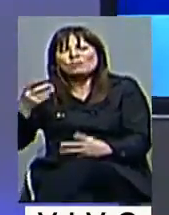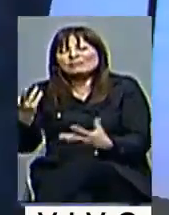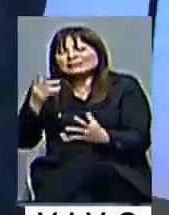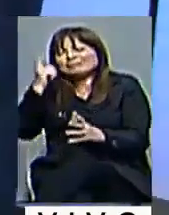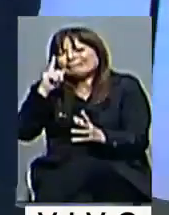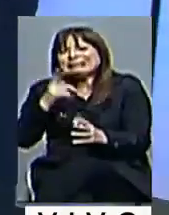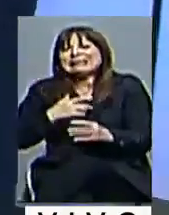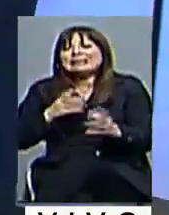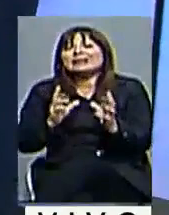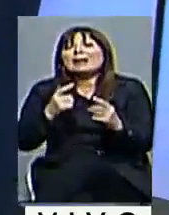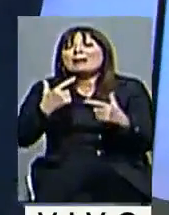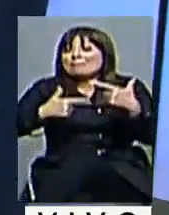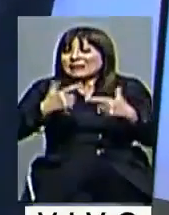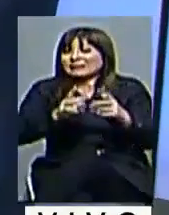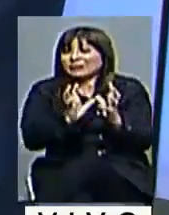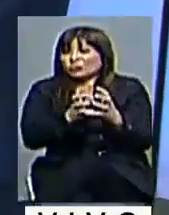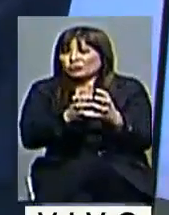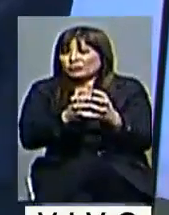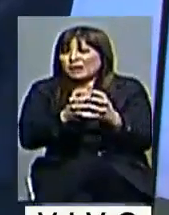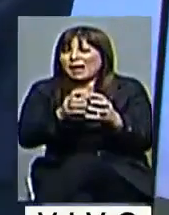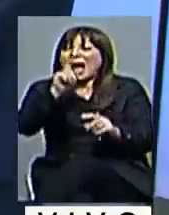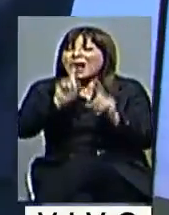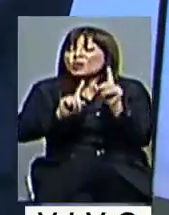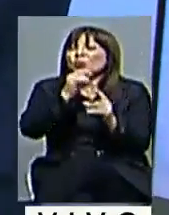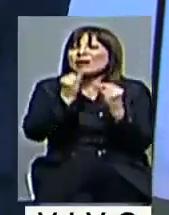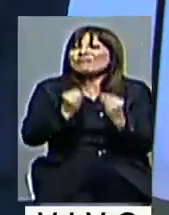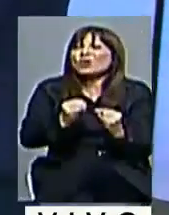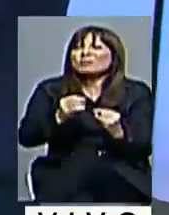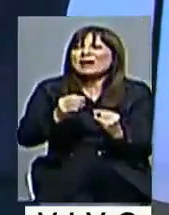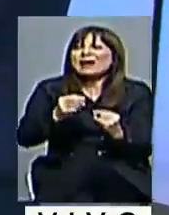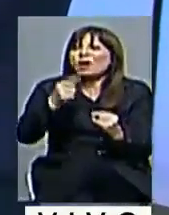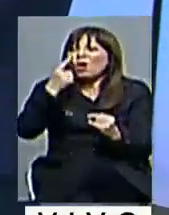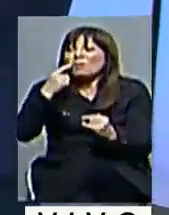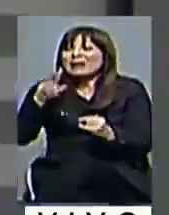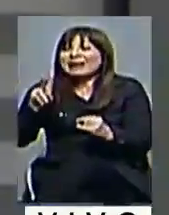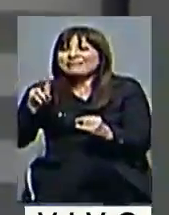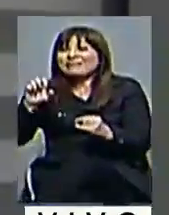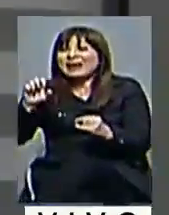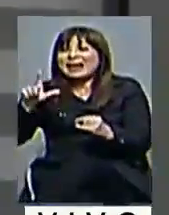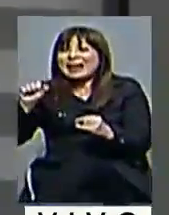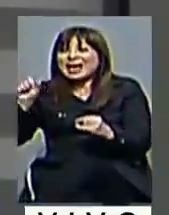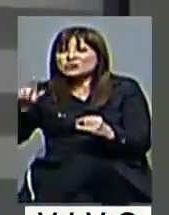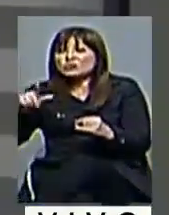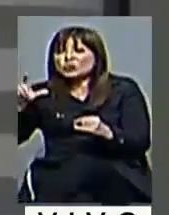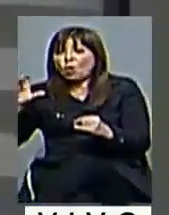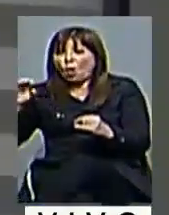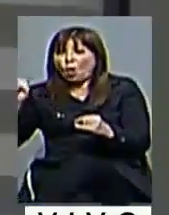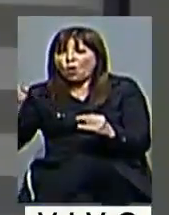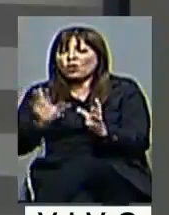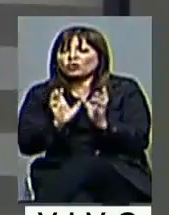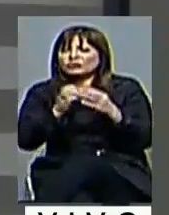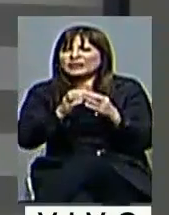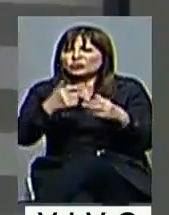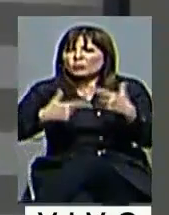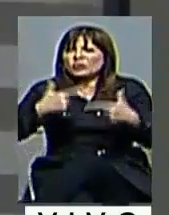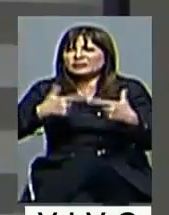el partido y de alguna forma ya Velasco, yo creo que en el contexto político yo creo que no va a aparecer más en los diarios. Creo que